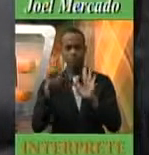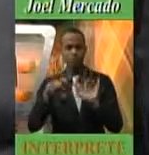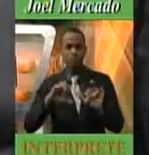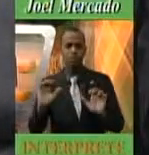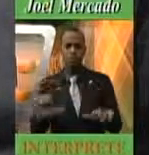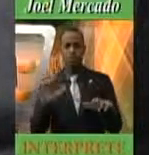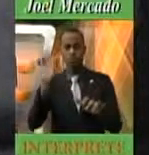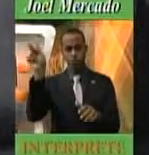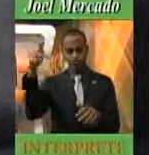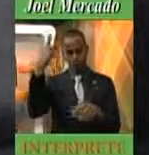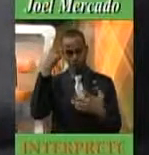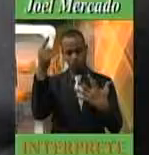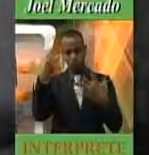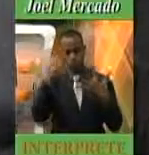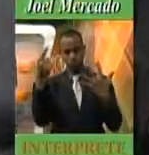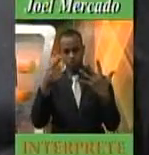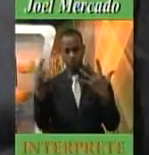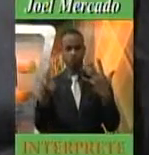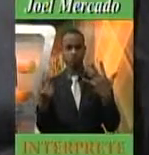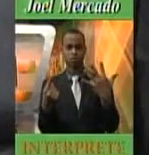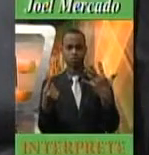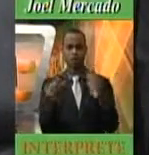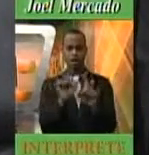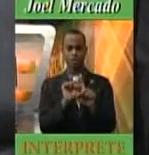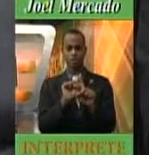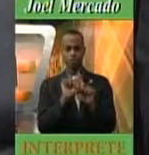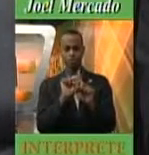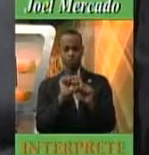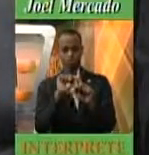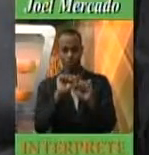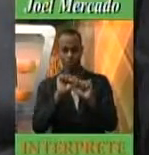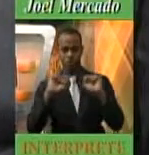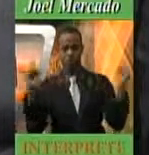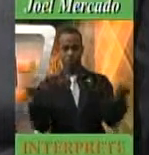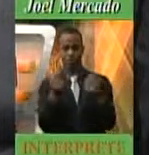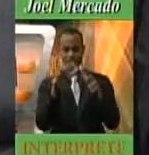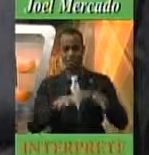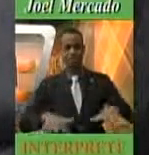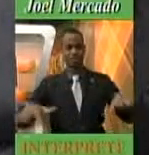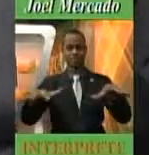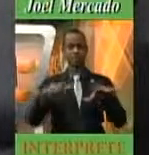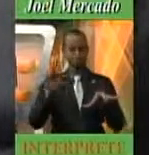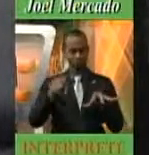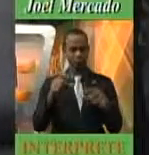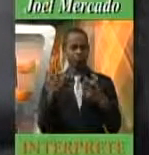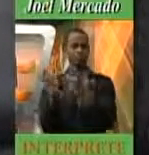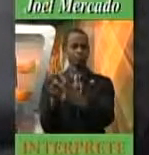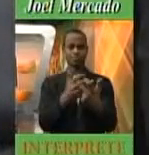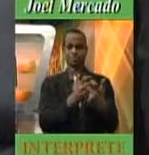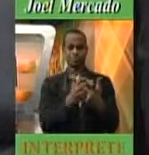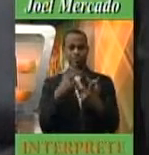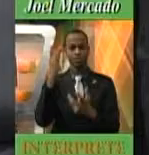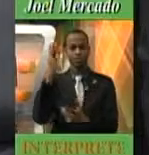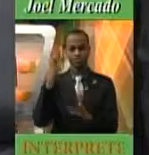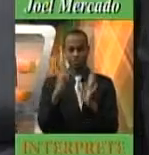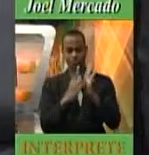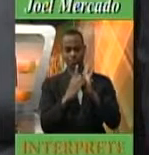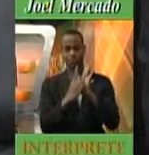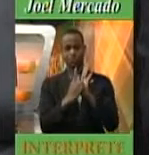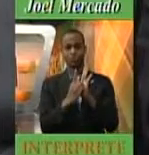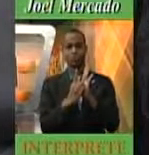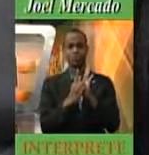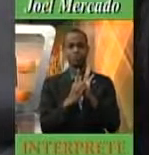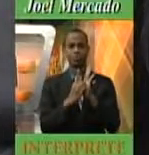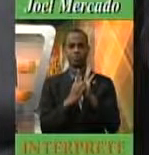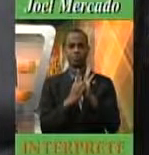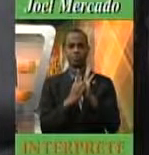con políticas que tienen que ver con toda la sociedad, porque la discapacidad justamente es, nosotros la